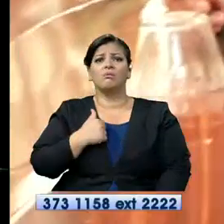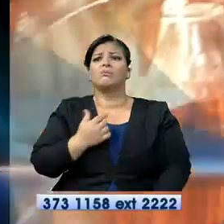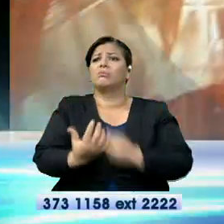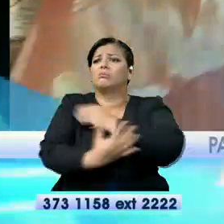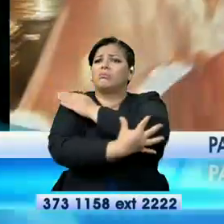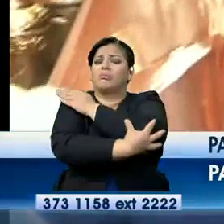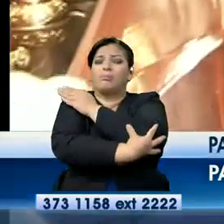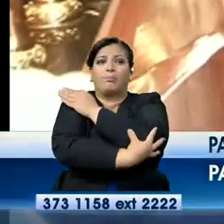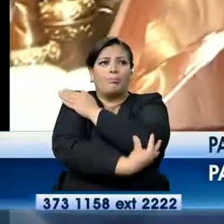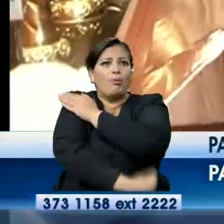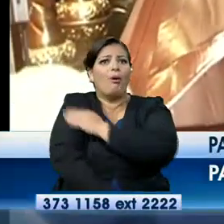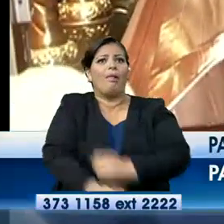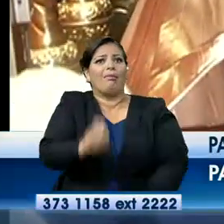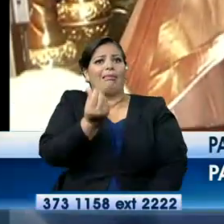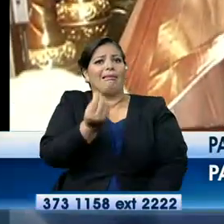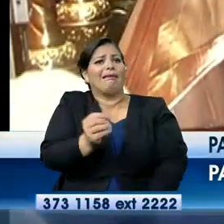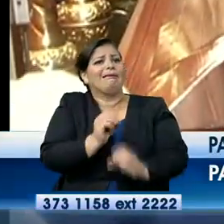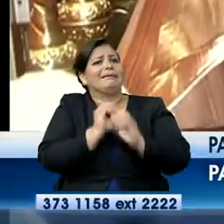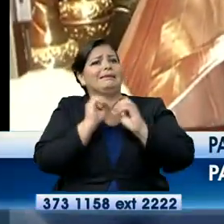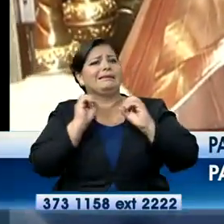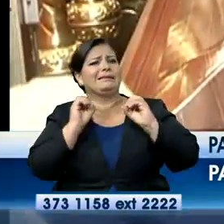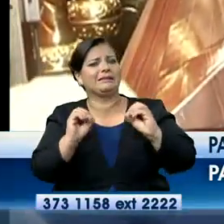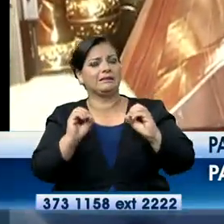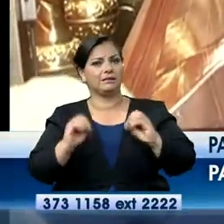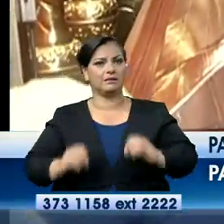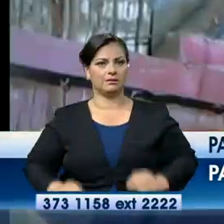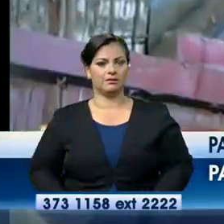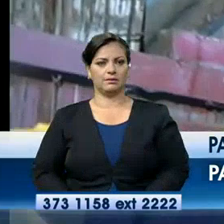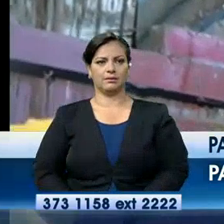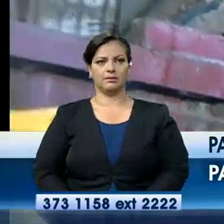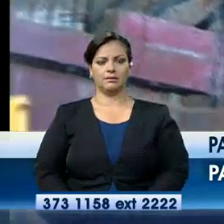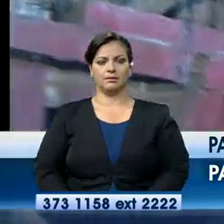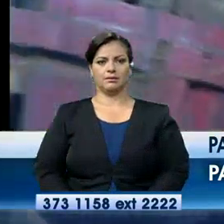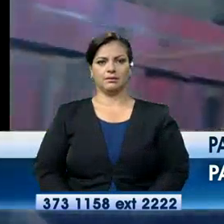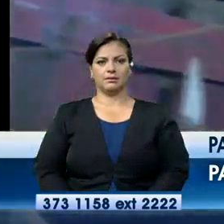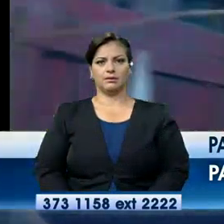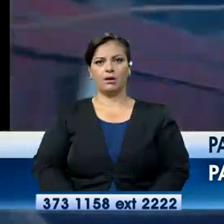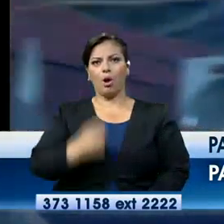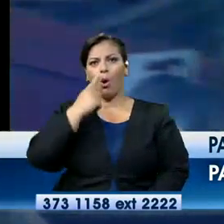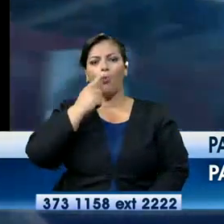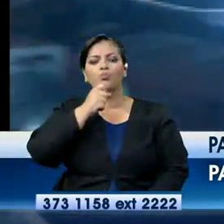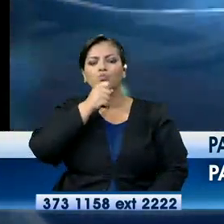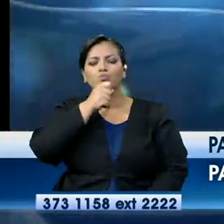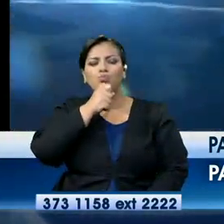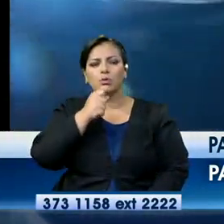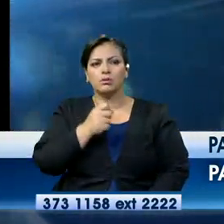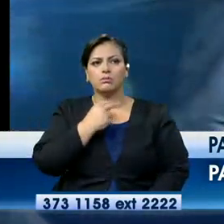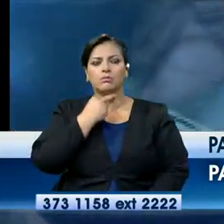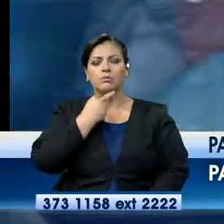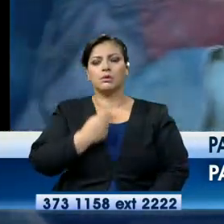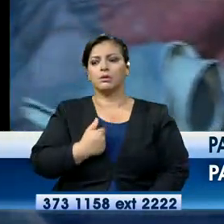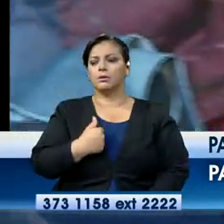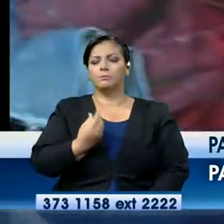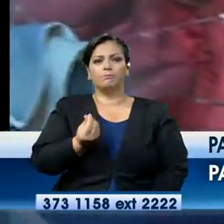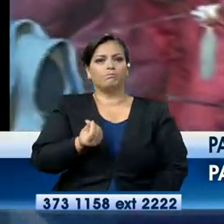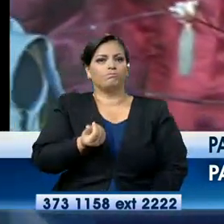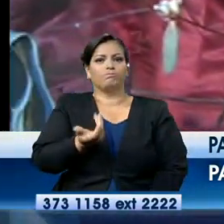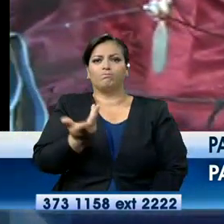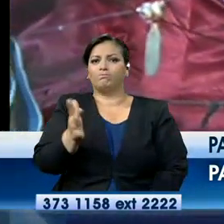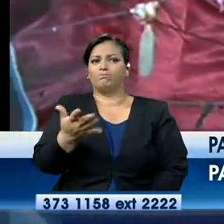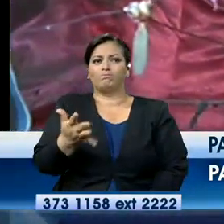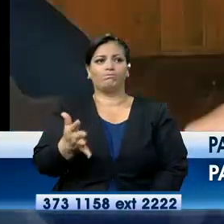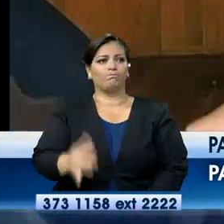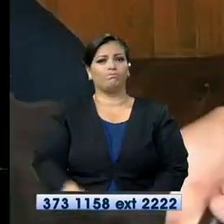no tengo de dónde sacar. Estamos malos, porque finalmente no tenemos el recurso como tener que pagar la cajita,